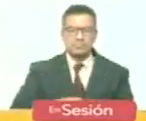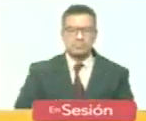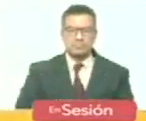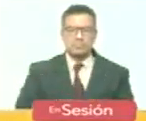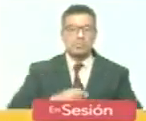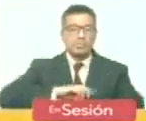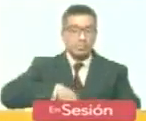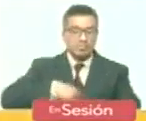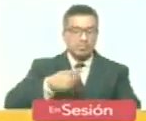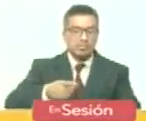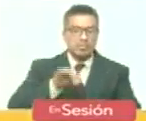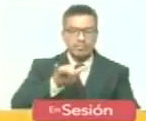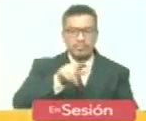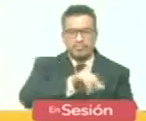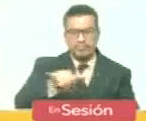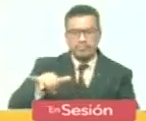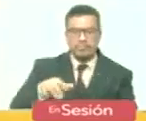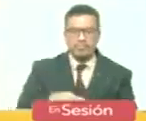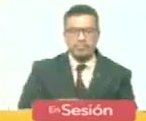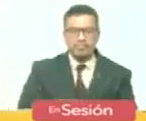después entre ellos mismos,